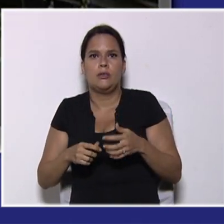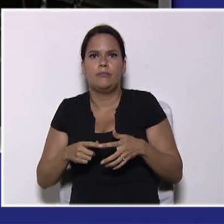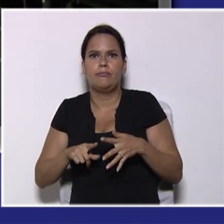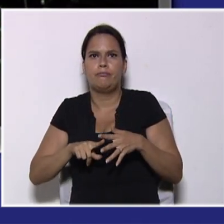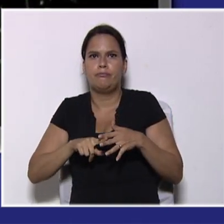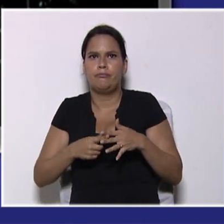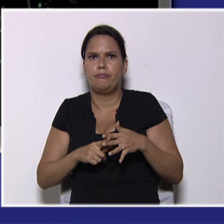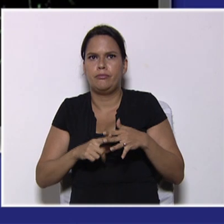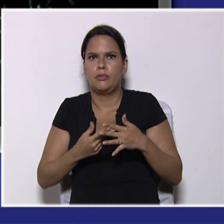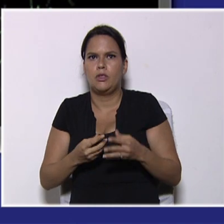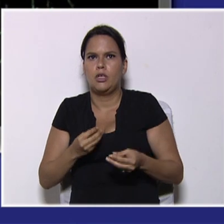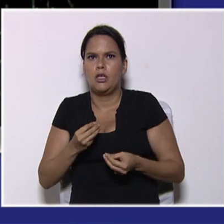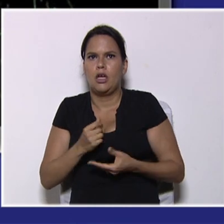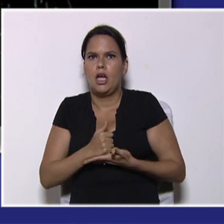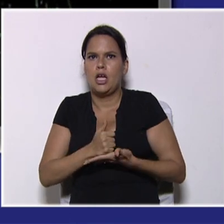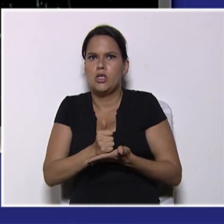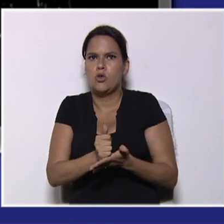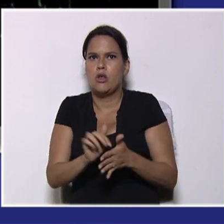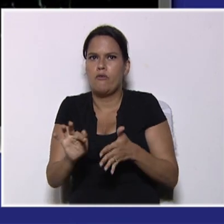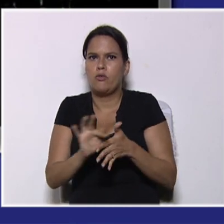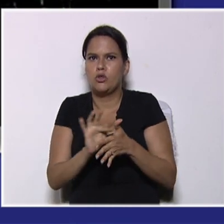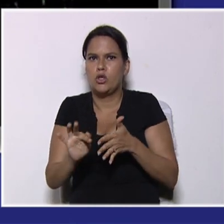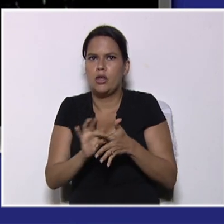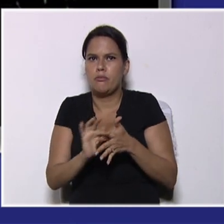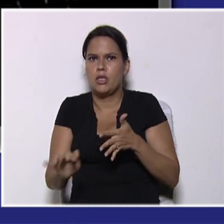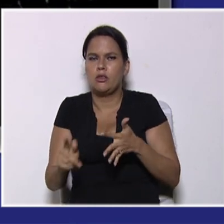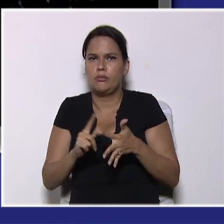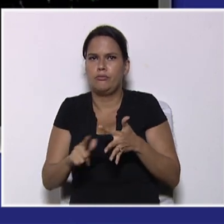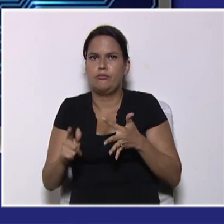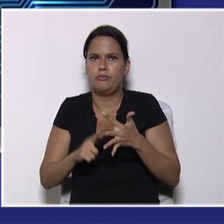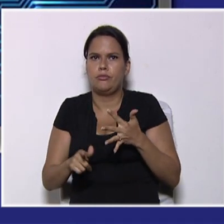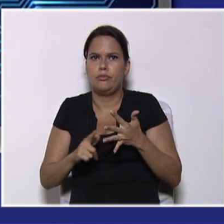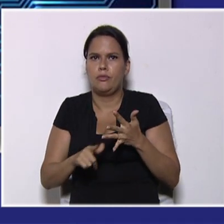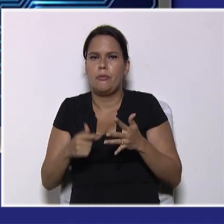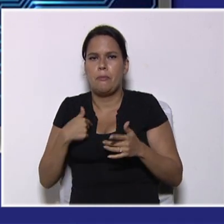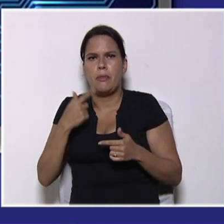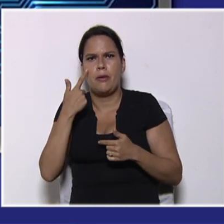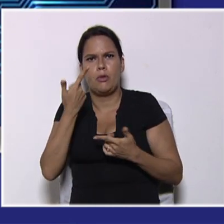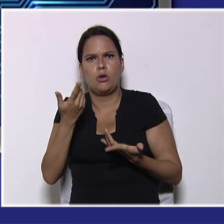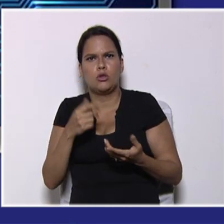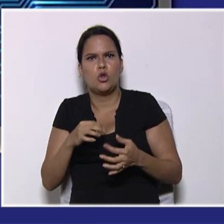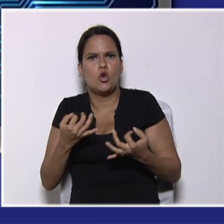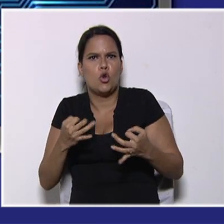funcionamiento de estos equipos. Veamos cuáles son los más generales y cómo funcionan.